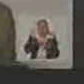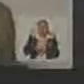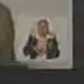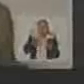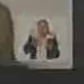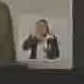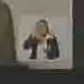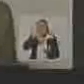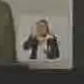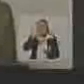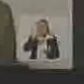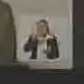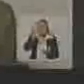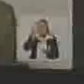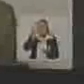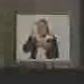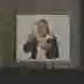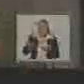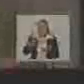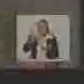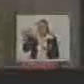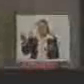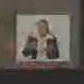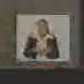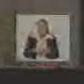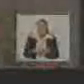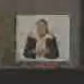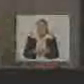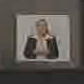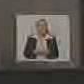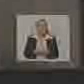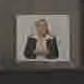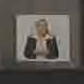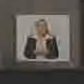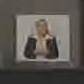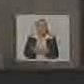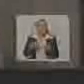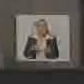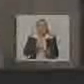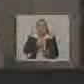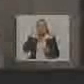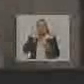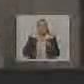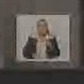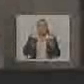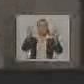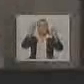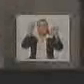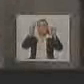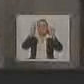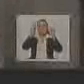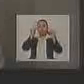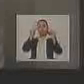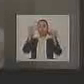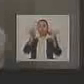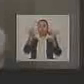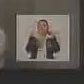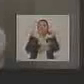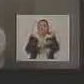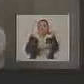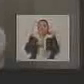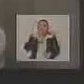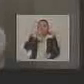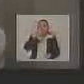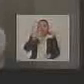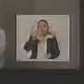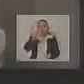el 7 de junio. Muchas gracias. Pues es así como llegamos al final de este debate organizado por el Instituto Electoral del Distrito